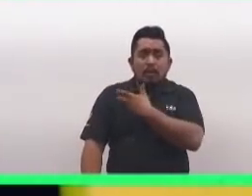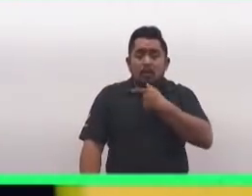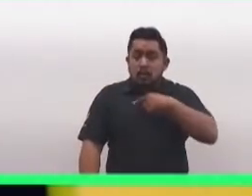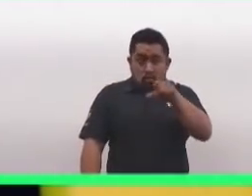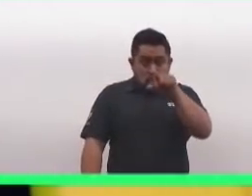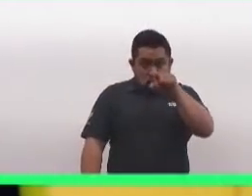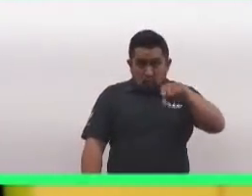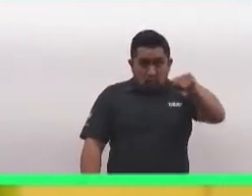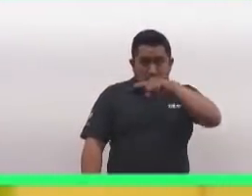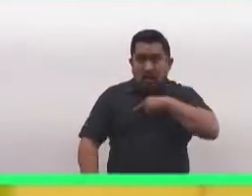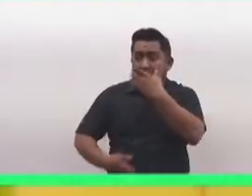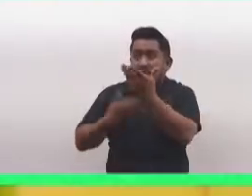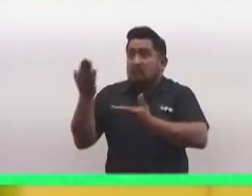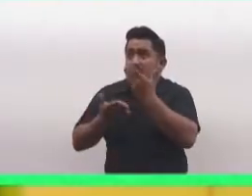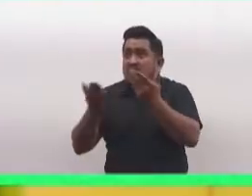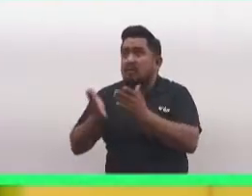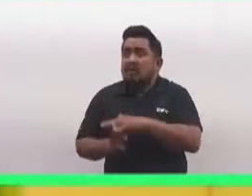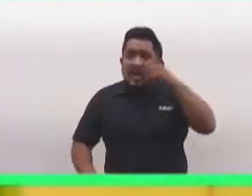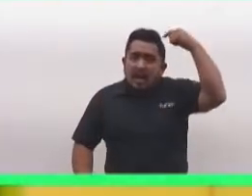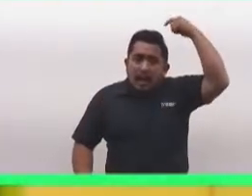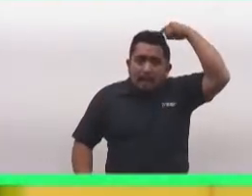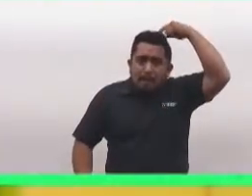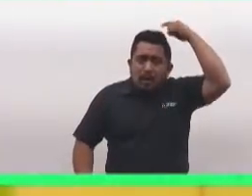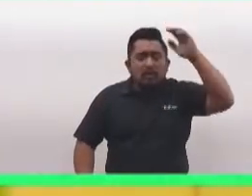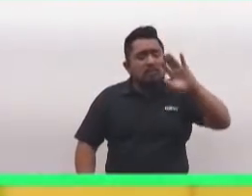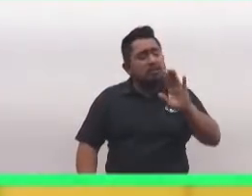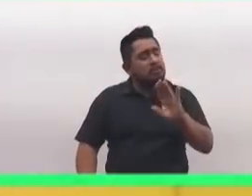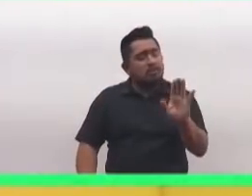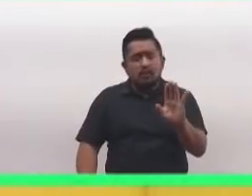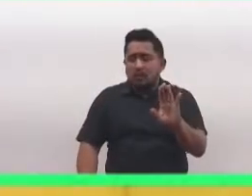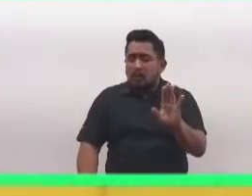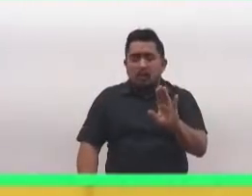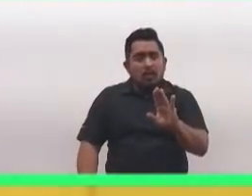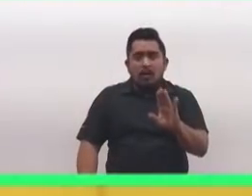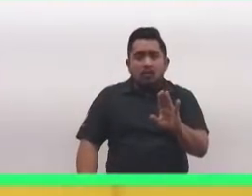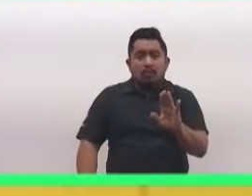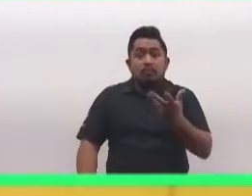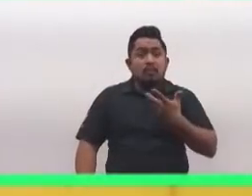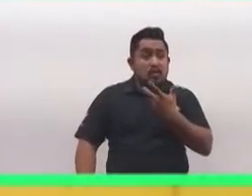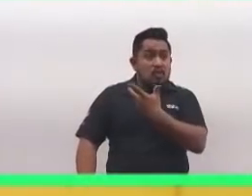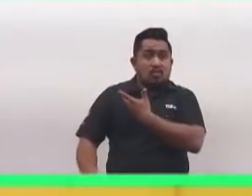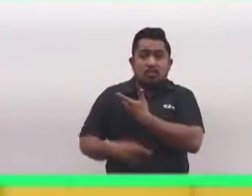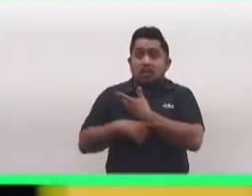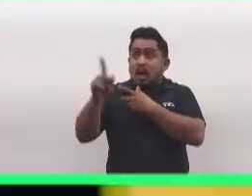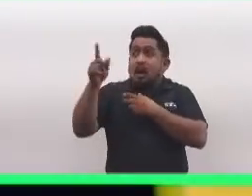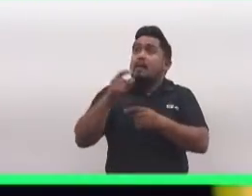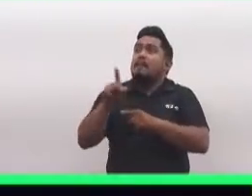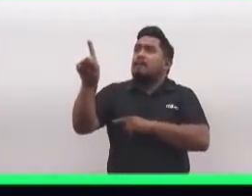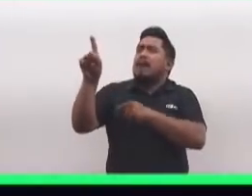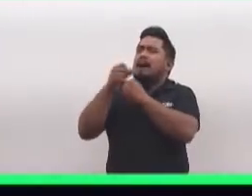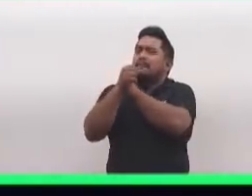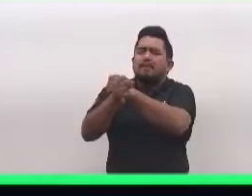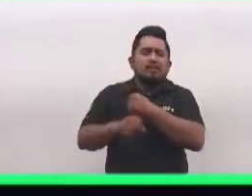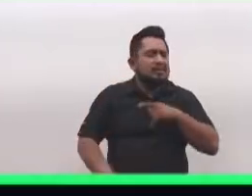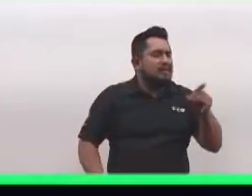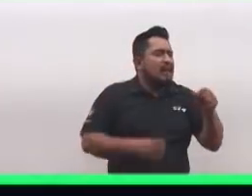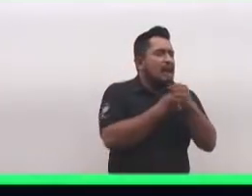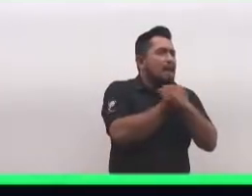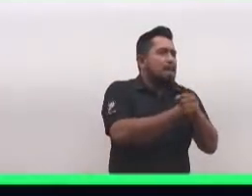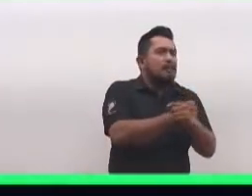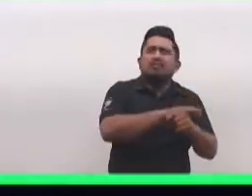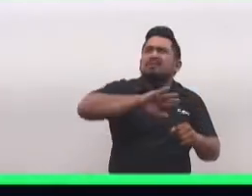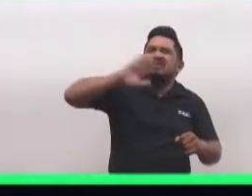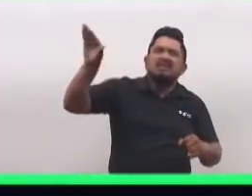sirviendo a los señores porque la palabra nos advierte que no se puede porque ciertamente vamos a amar uno y vamos a despreciar a otro entonces